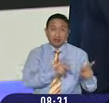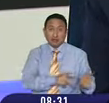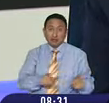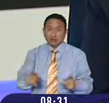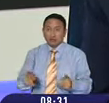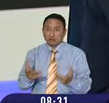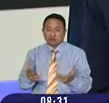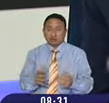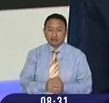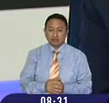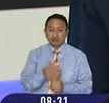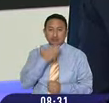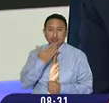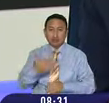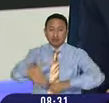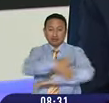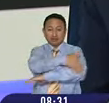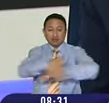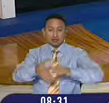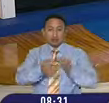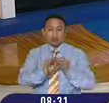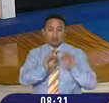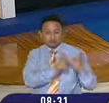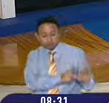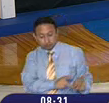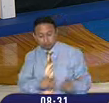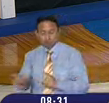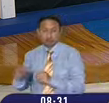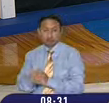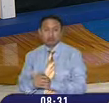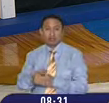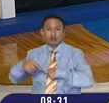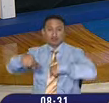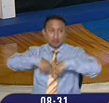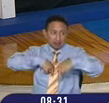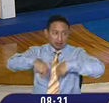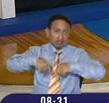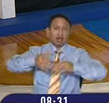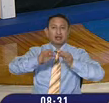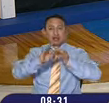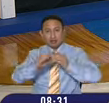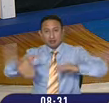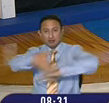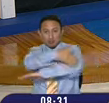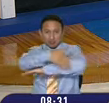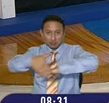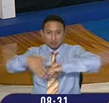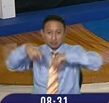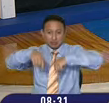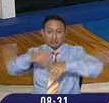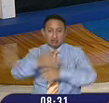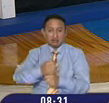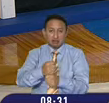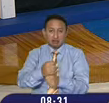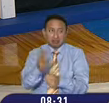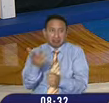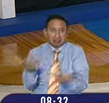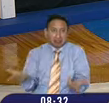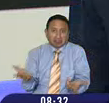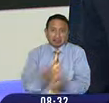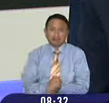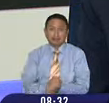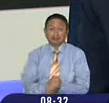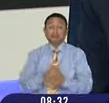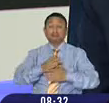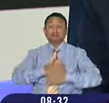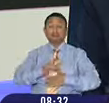planificación para el mantenimiento vial. No hay una planificación en el tema de movilidad, no hay una planificación en el tema de seguridad. Por lo tanto,